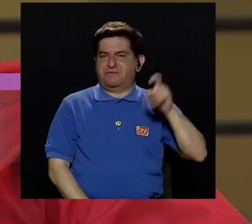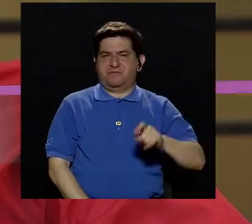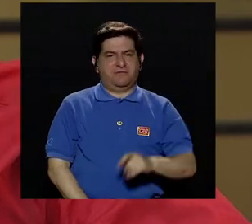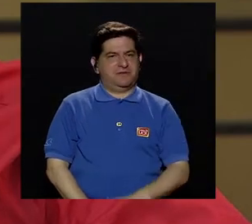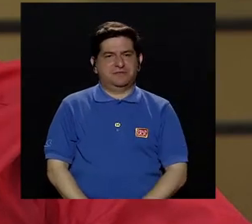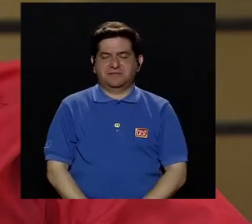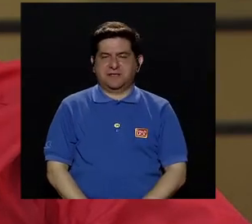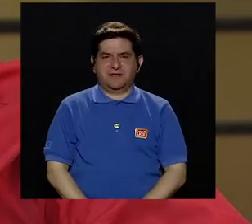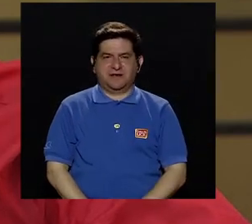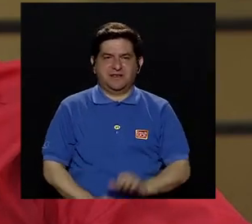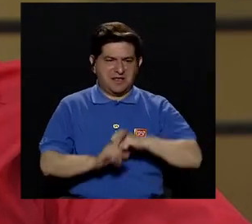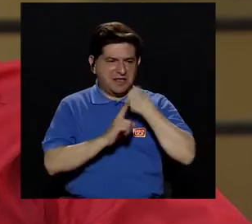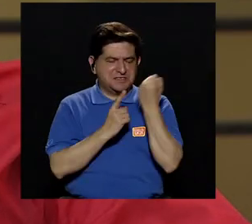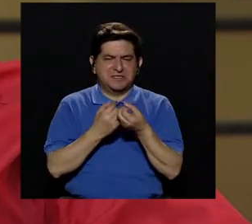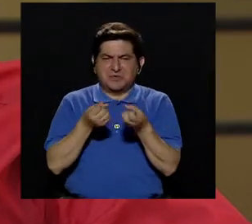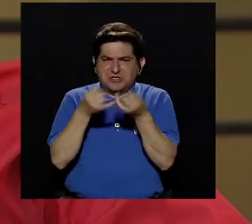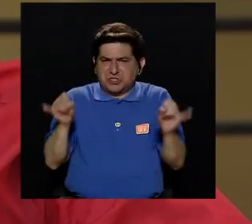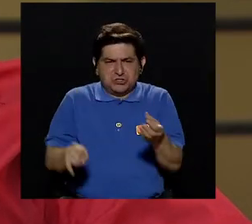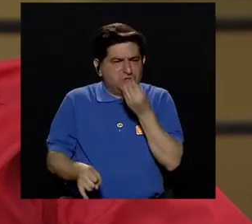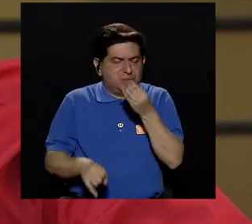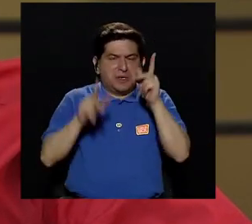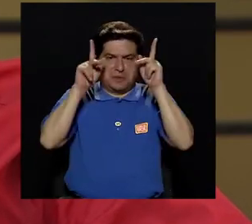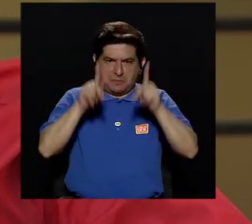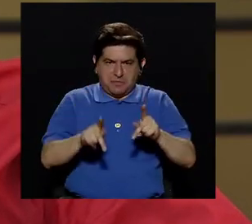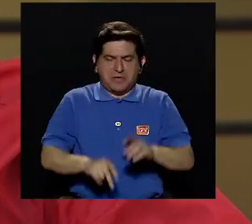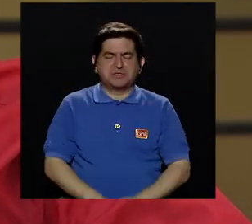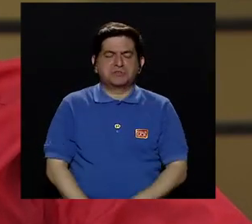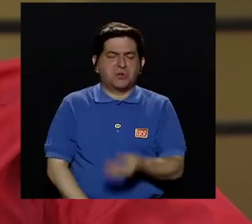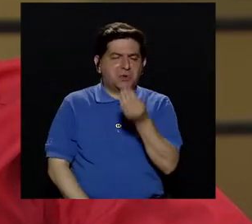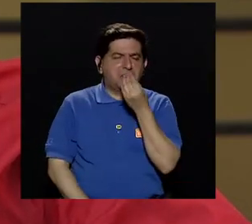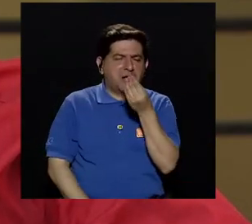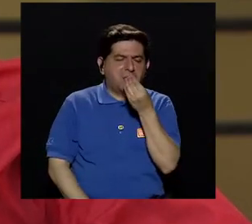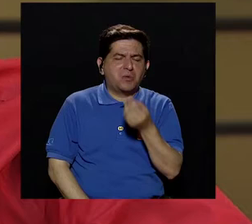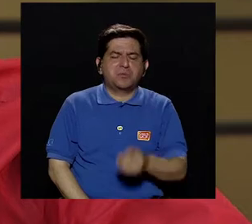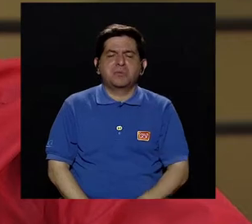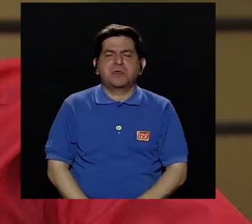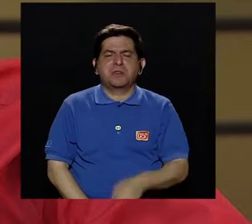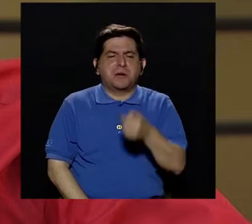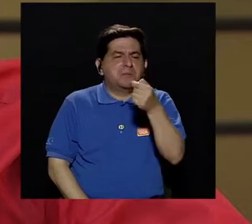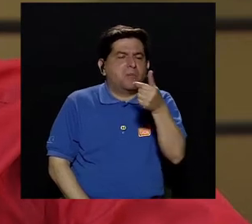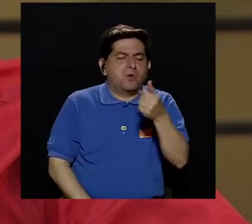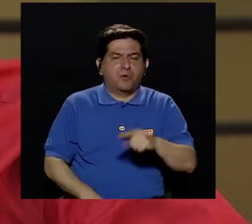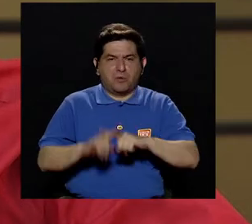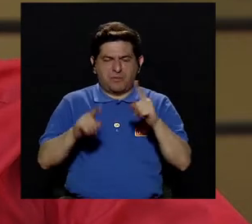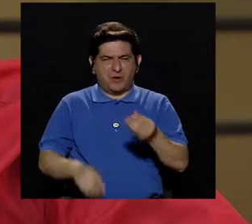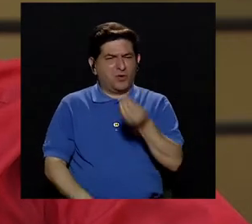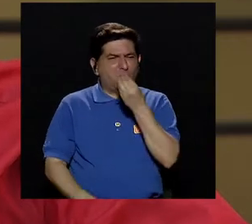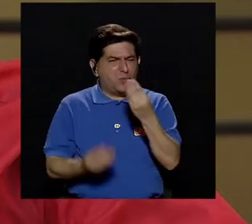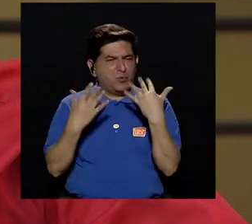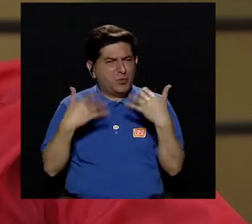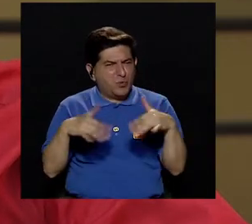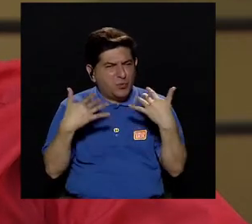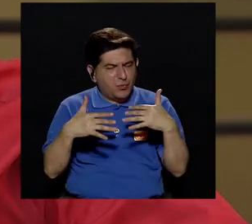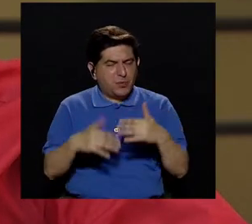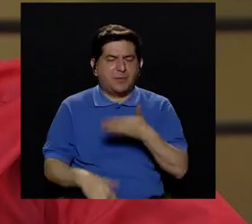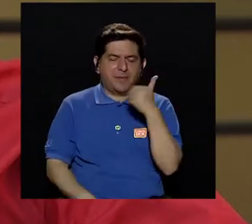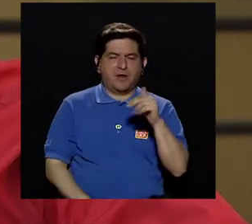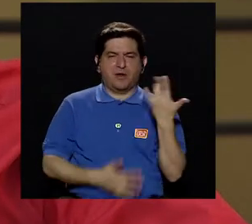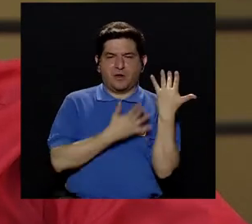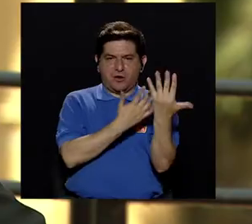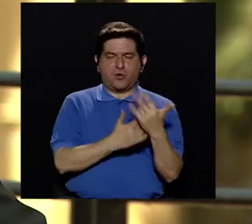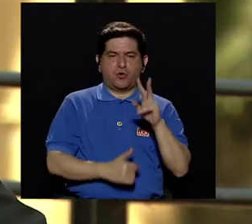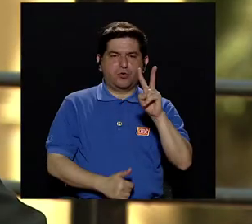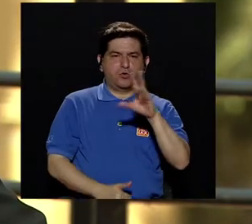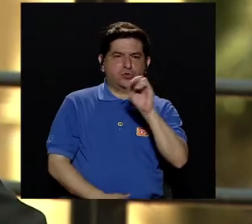ser básicamente en ayunas. O sea, la persona puede comer un desayuno ligero y si ya comió algo pesado o fuerte, puede esperar